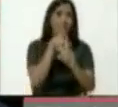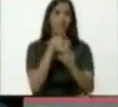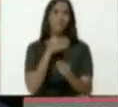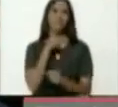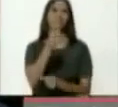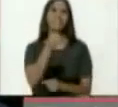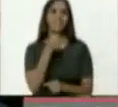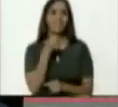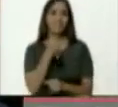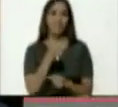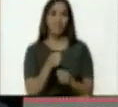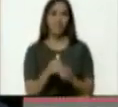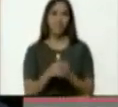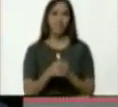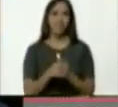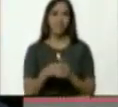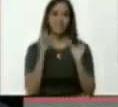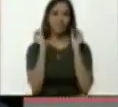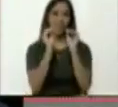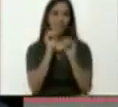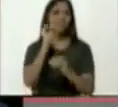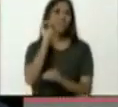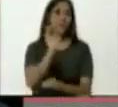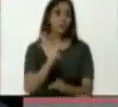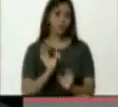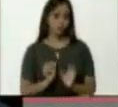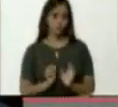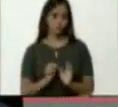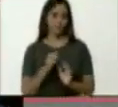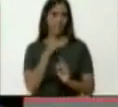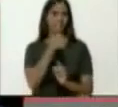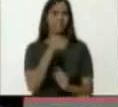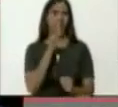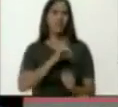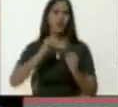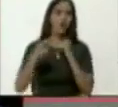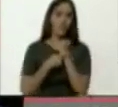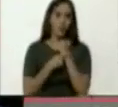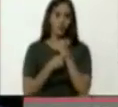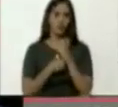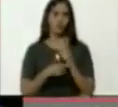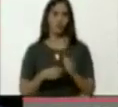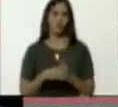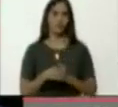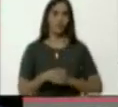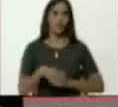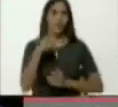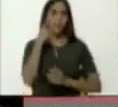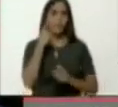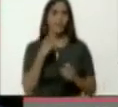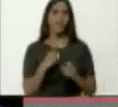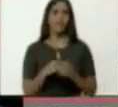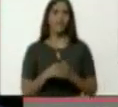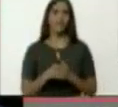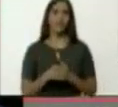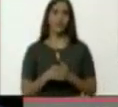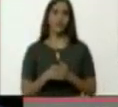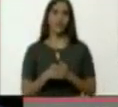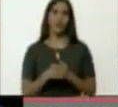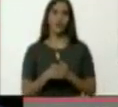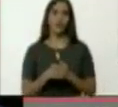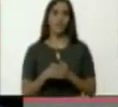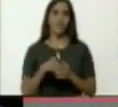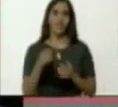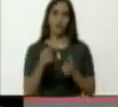entrevista. Está cantado el plomo de la entrevista, señor Guaidó. Pero mire quién se colgaba. Voy a mandar una por ahí.